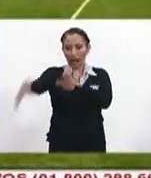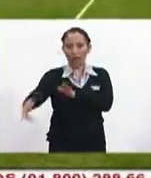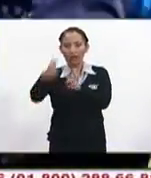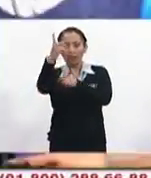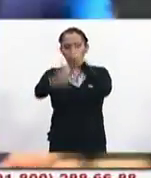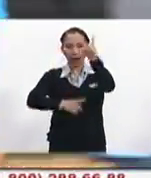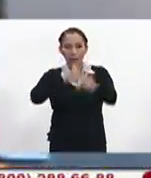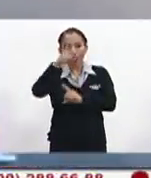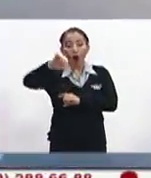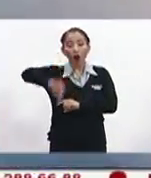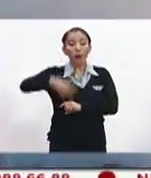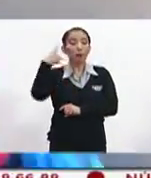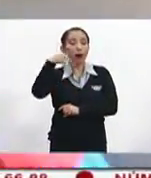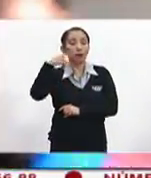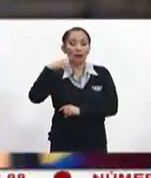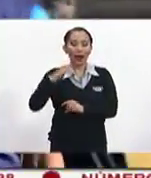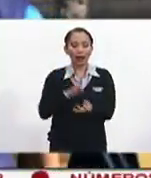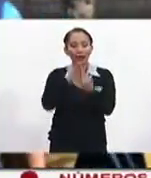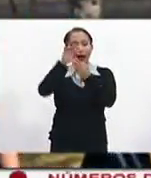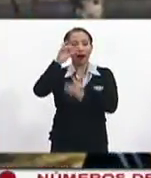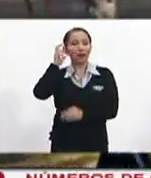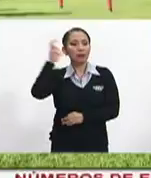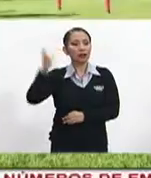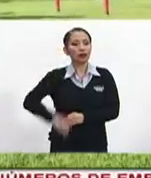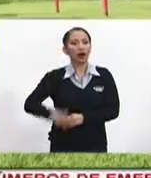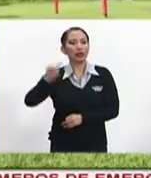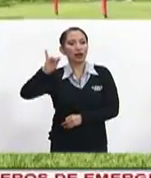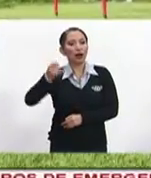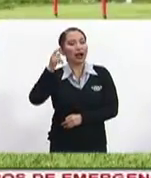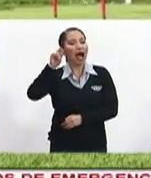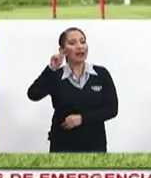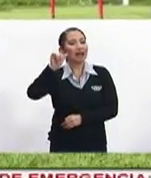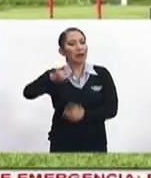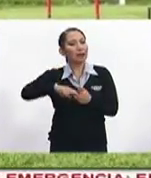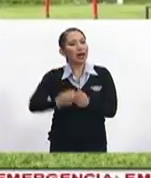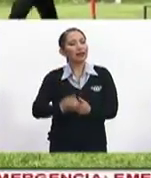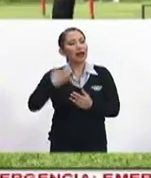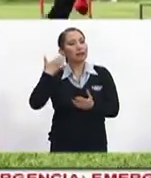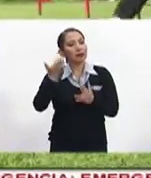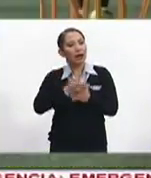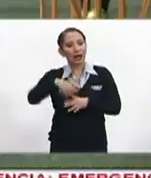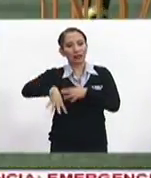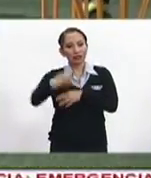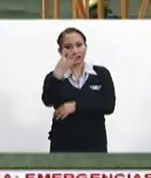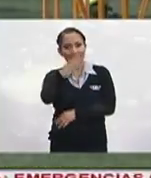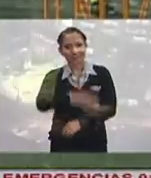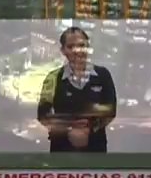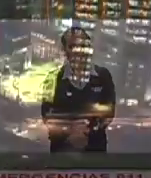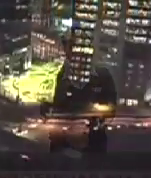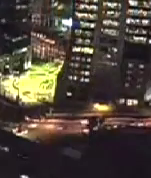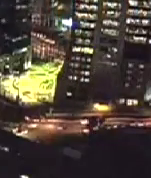en los deportes, hoy Puebla recibe a Pachuca y Tijuana al Atlas en el inicio de la jornada 14.